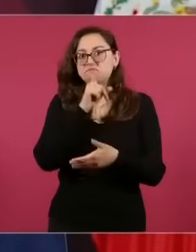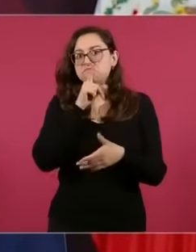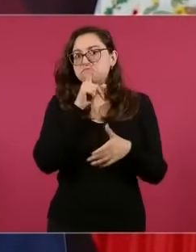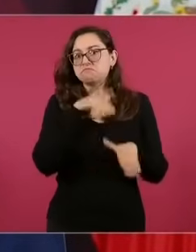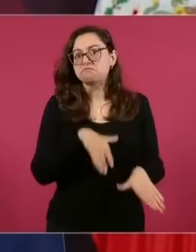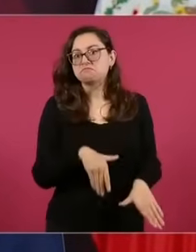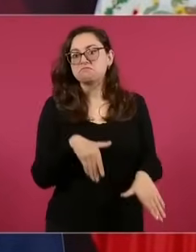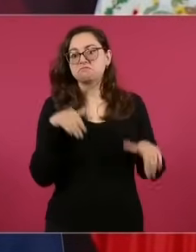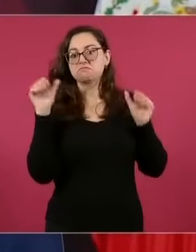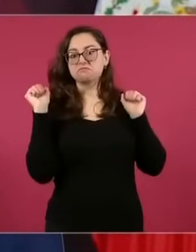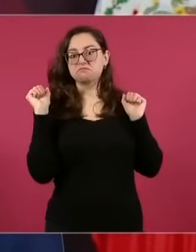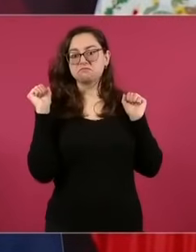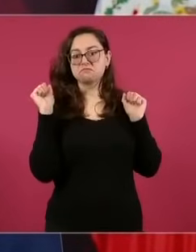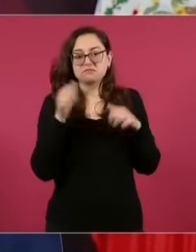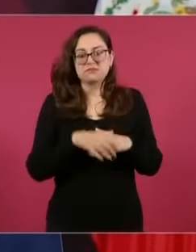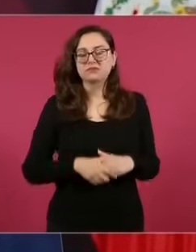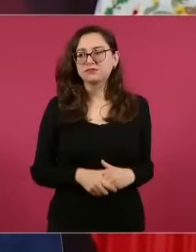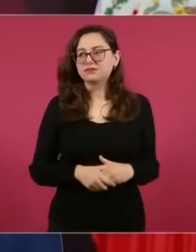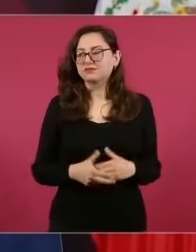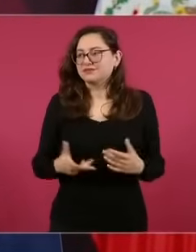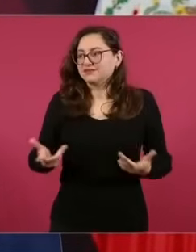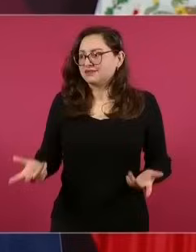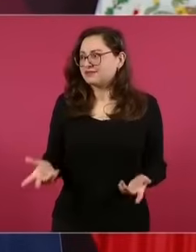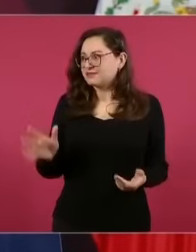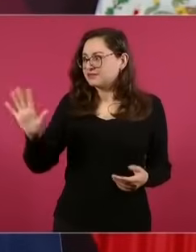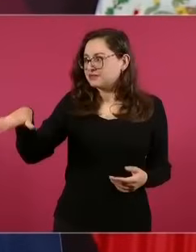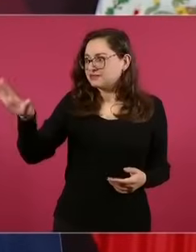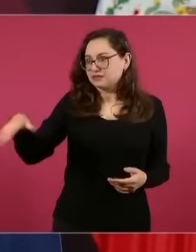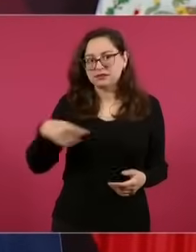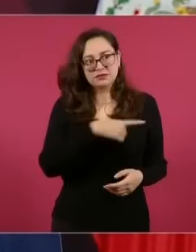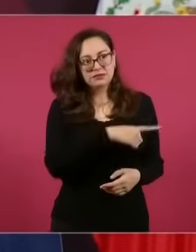los derechos humanos,